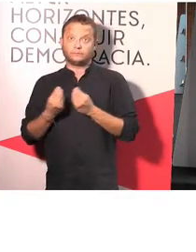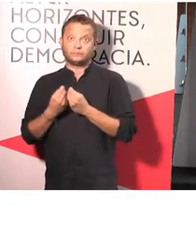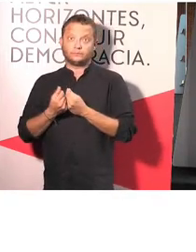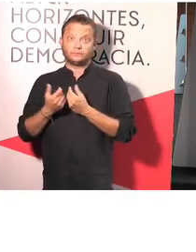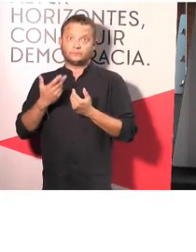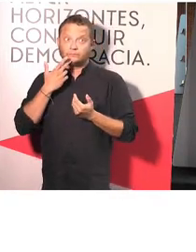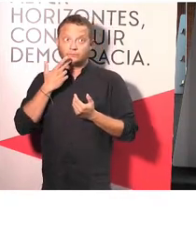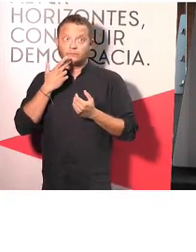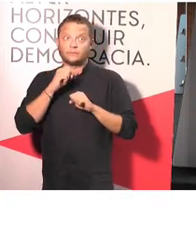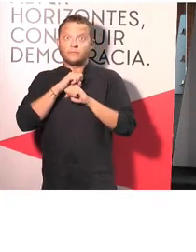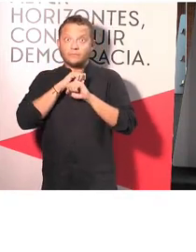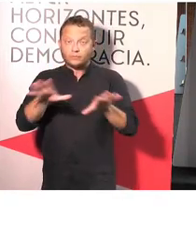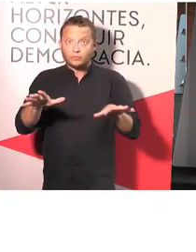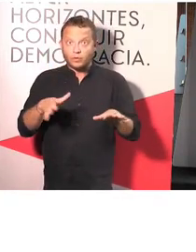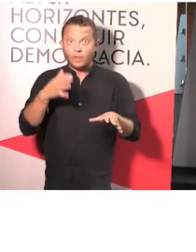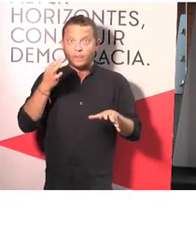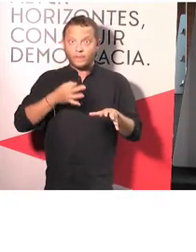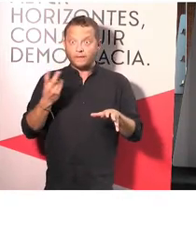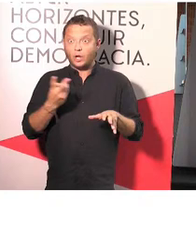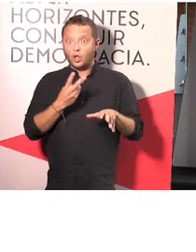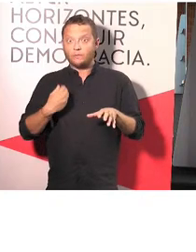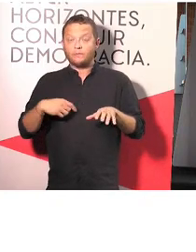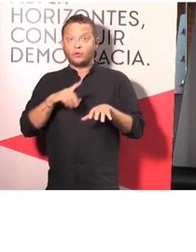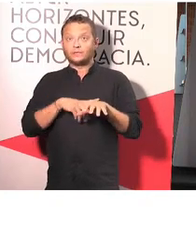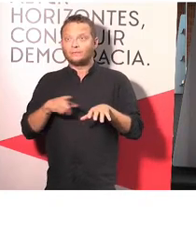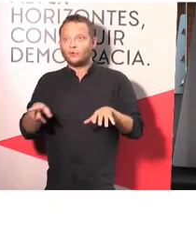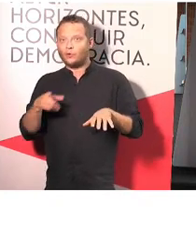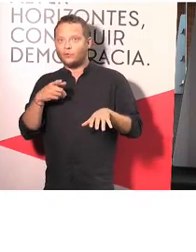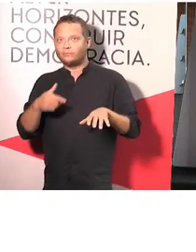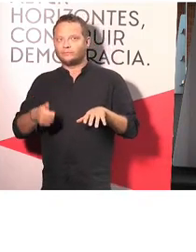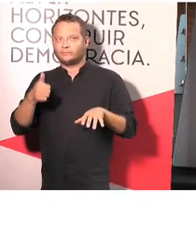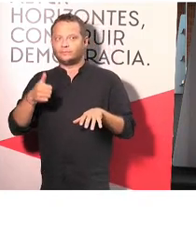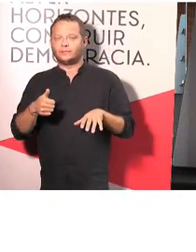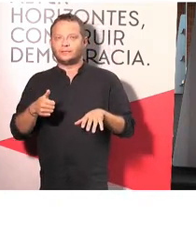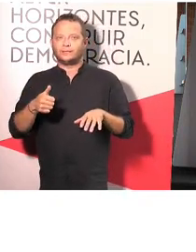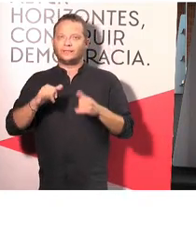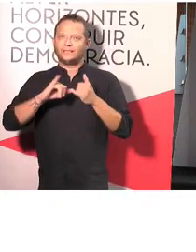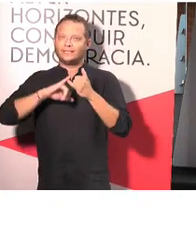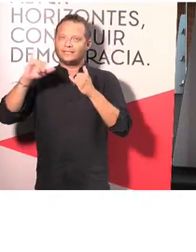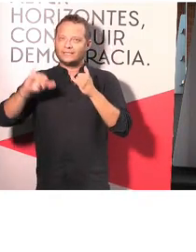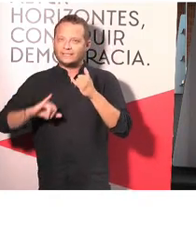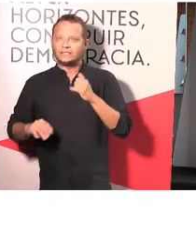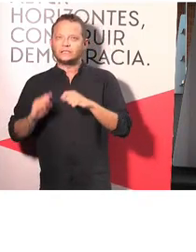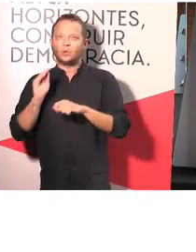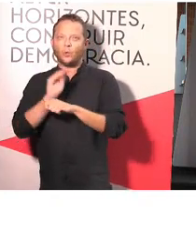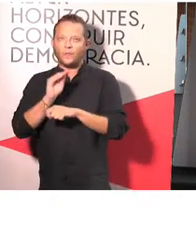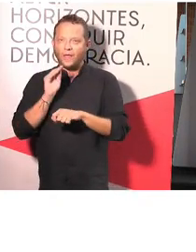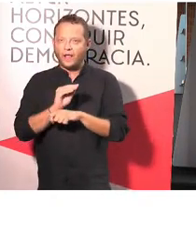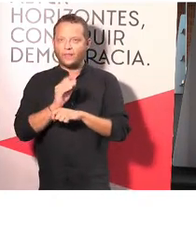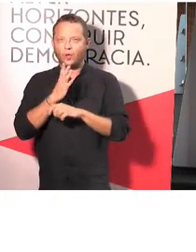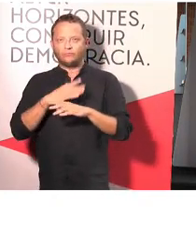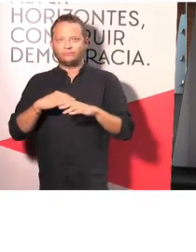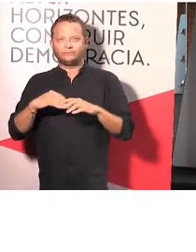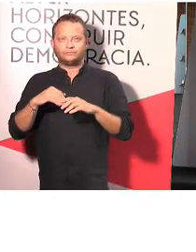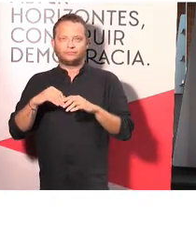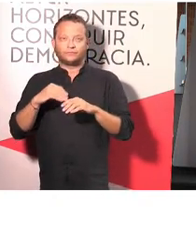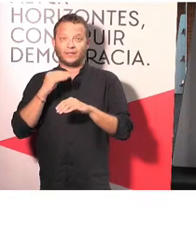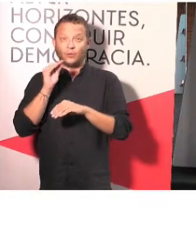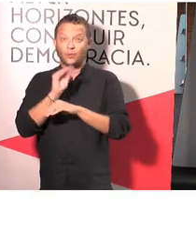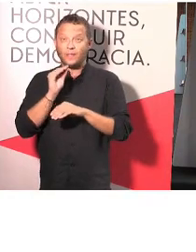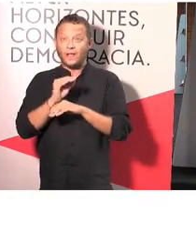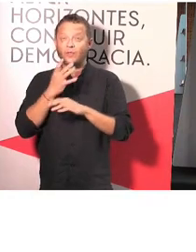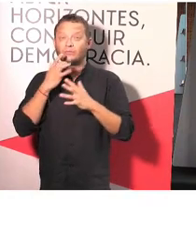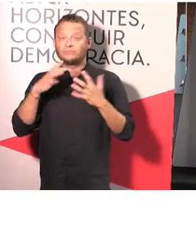difusión del teletrabajo ha ido en paralelo con la agudización de la crisis de los cuidados y la desigual distribución de los